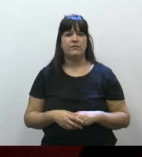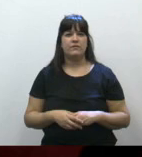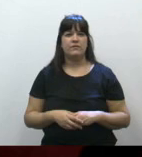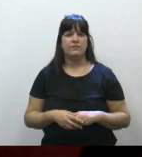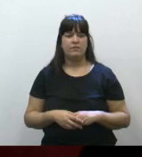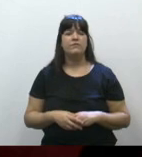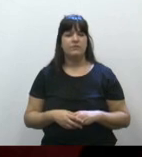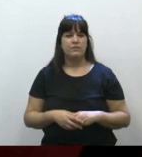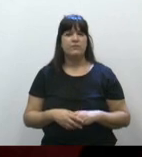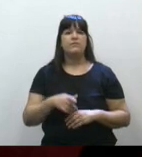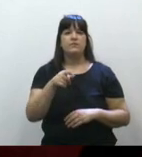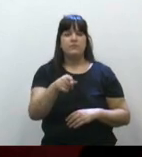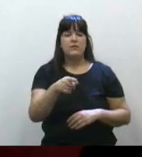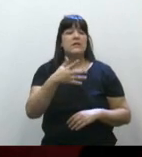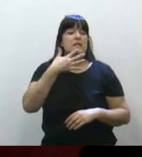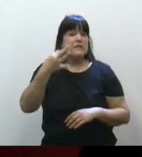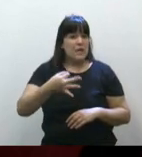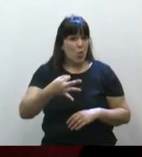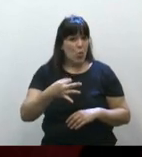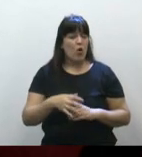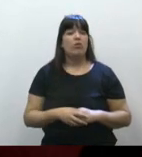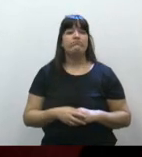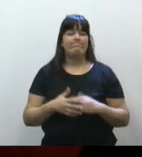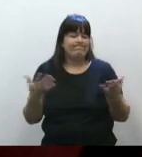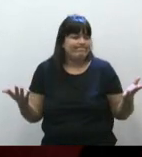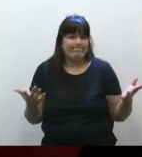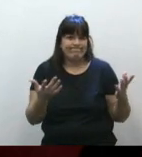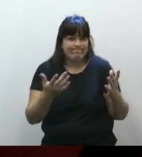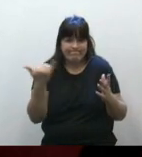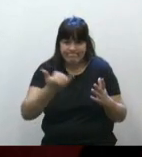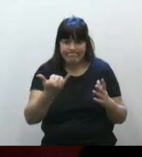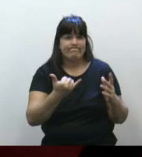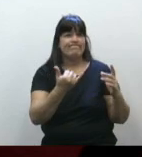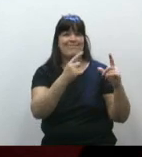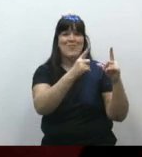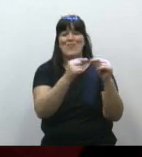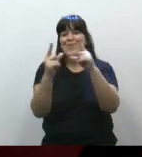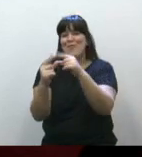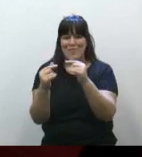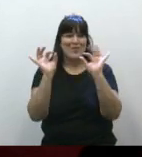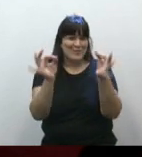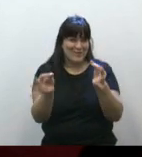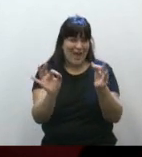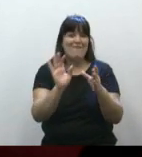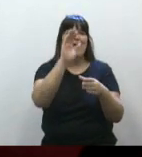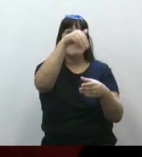decirles que bueno seguramente porque los números están cantados y nadie los ignora